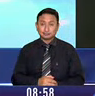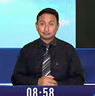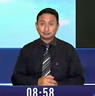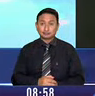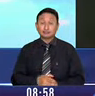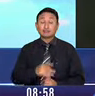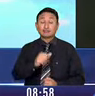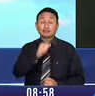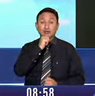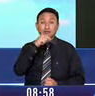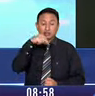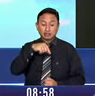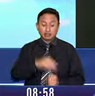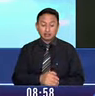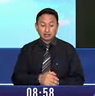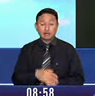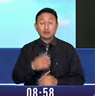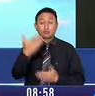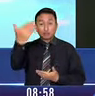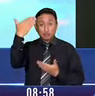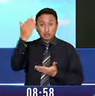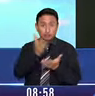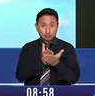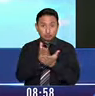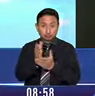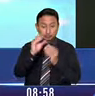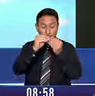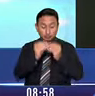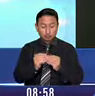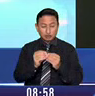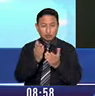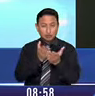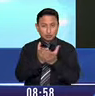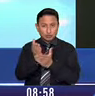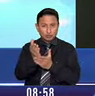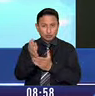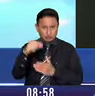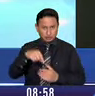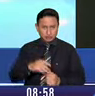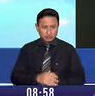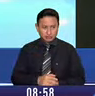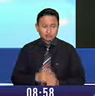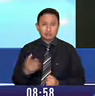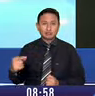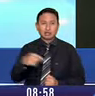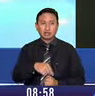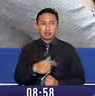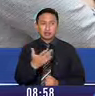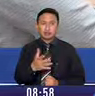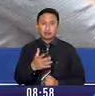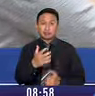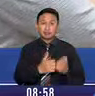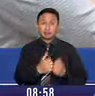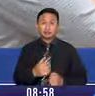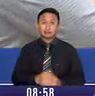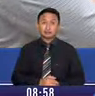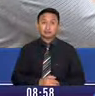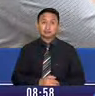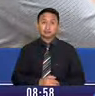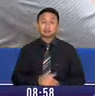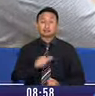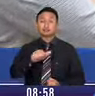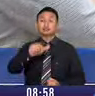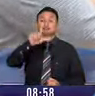la falta de una carrera política, de una formación democrática, nos está pasando factura. Mauricio Alarcón,